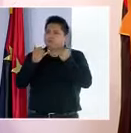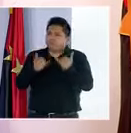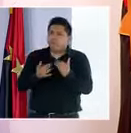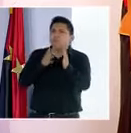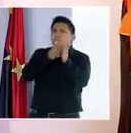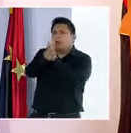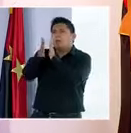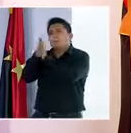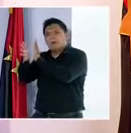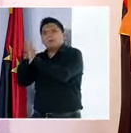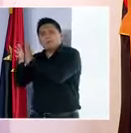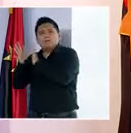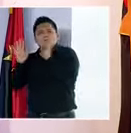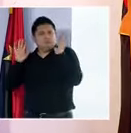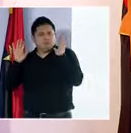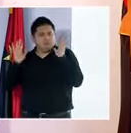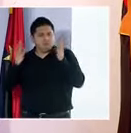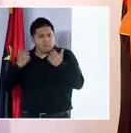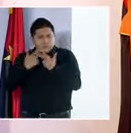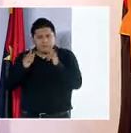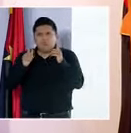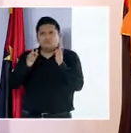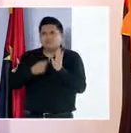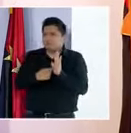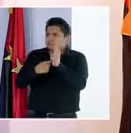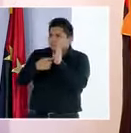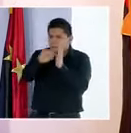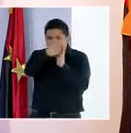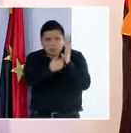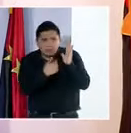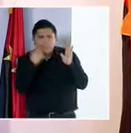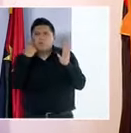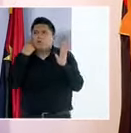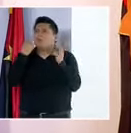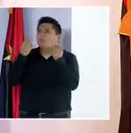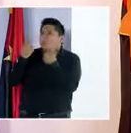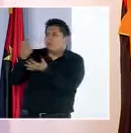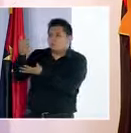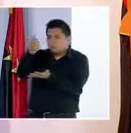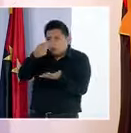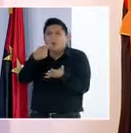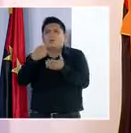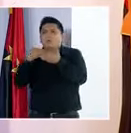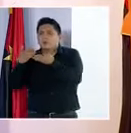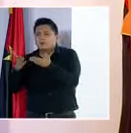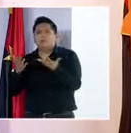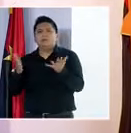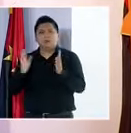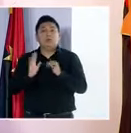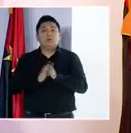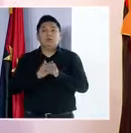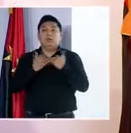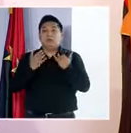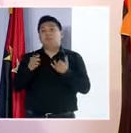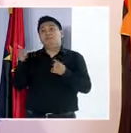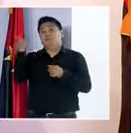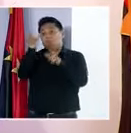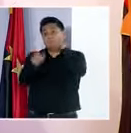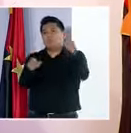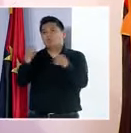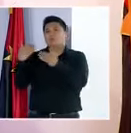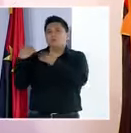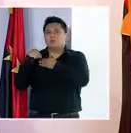rol del ciudadano frente a la administración es ejercer un control